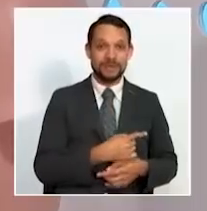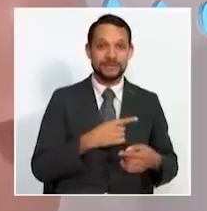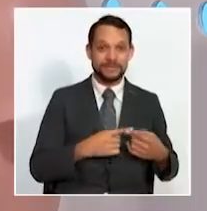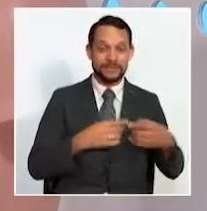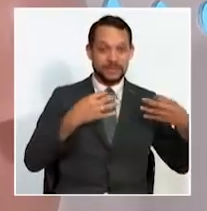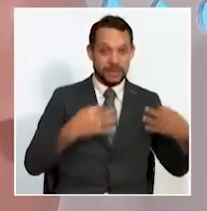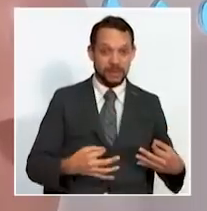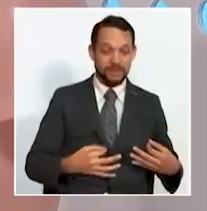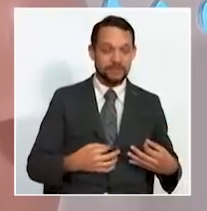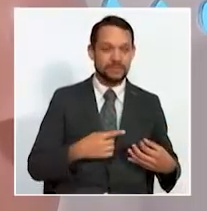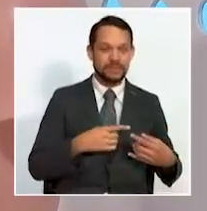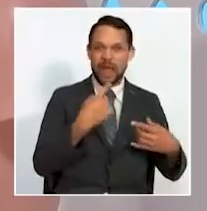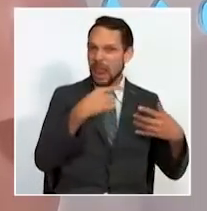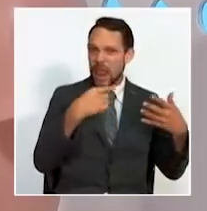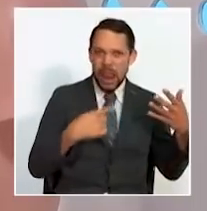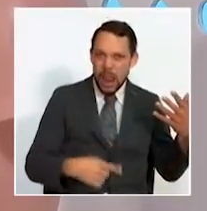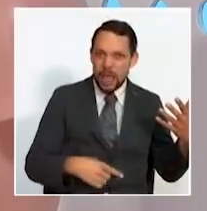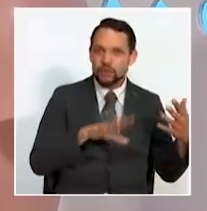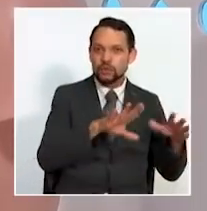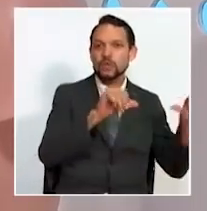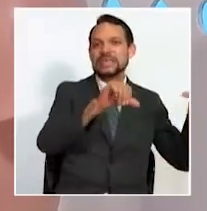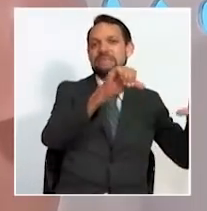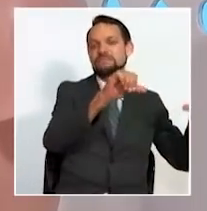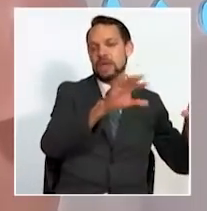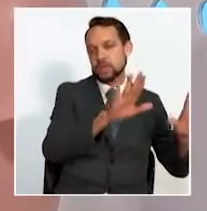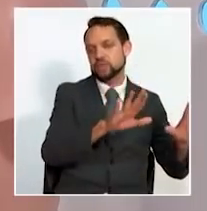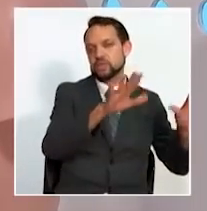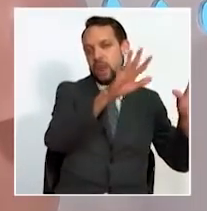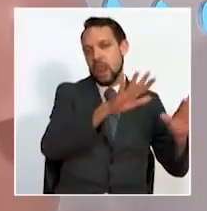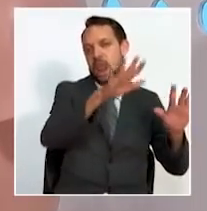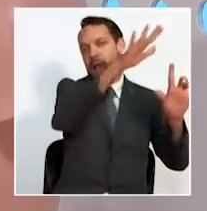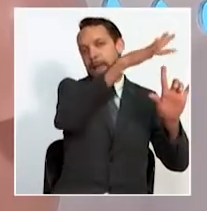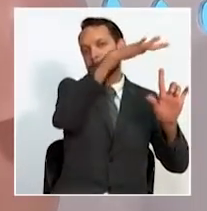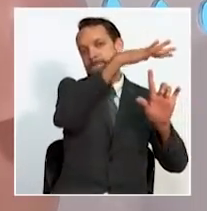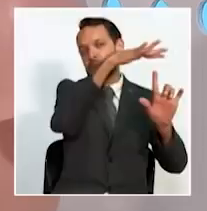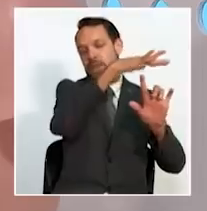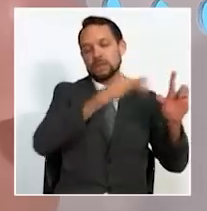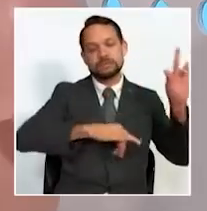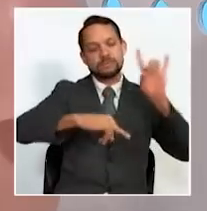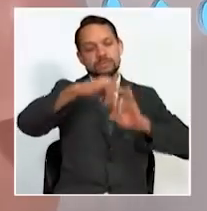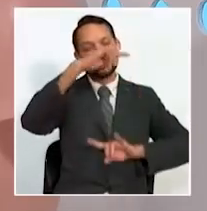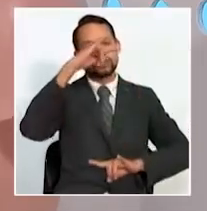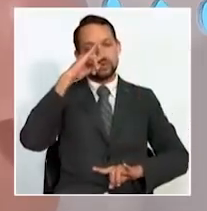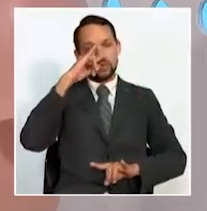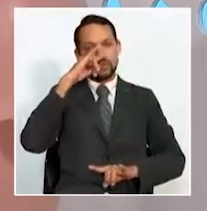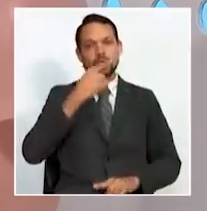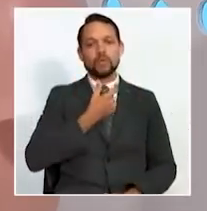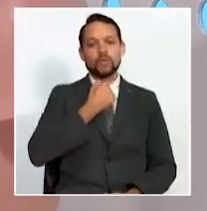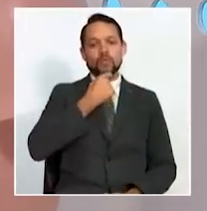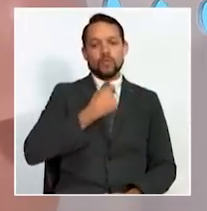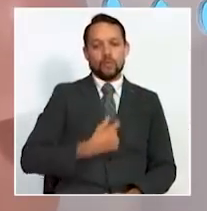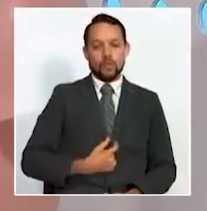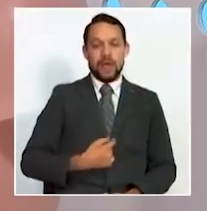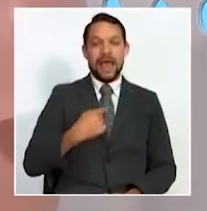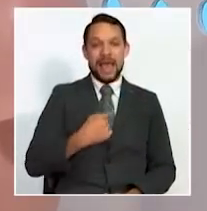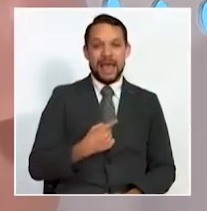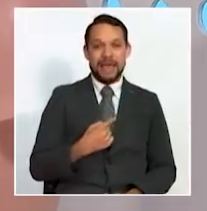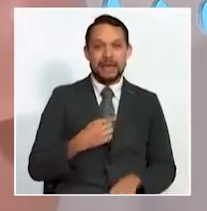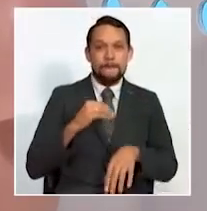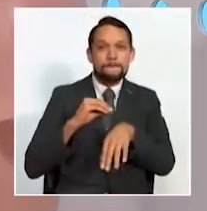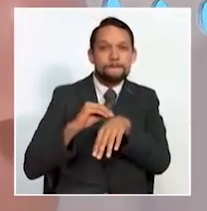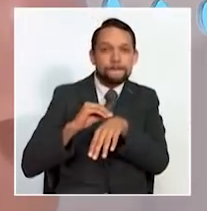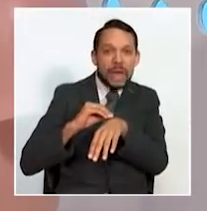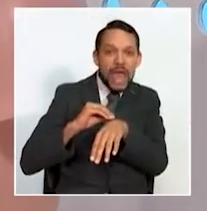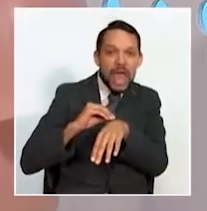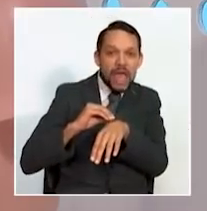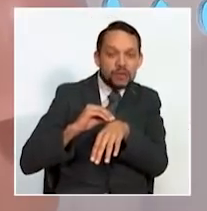cilíndrico, ciliado, pseudoestratificado. ¿Qué significa eso? Es un conducto donde tiene vellos, donde tiene un músculo